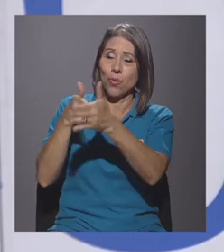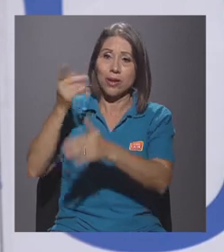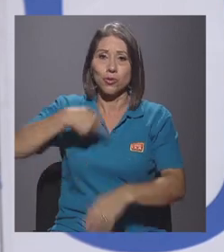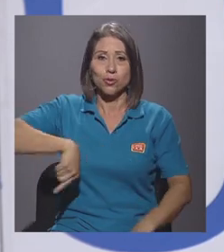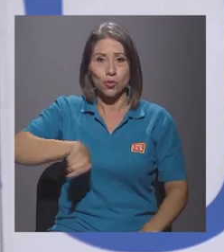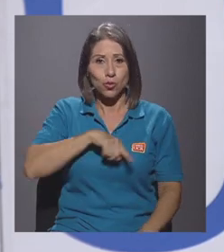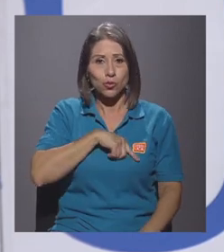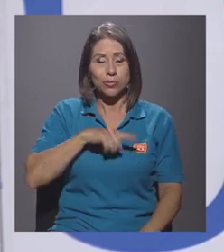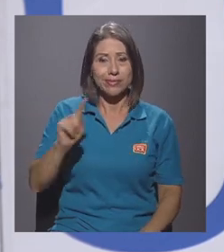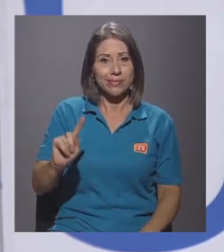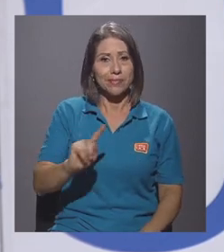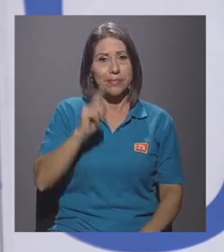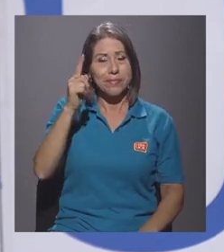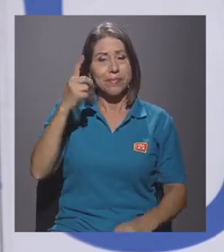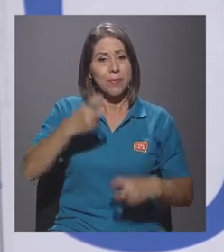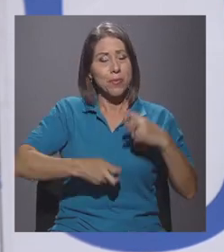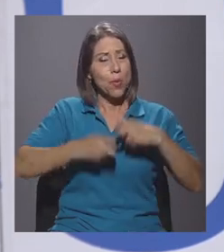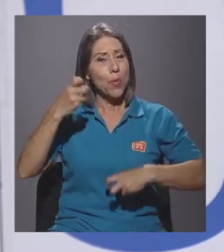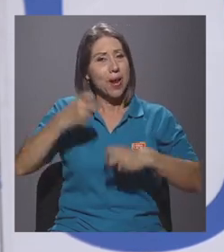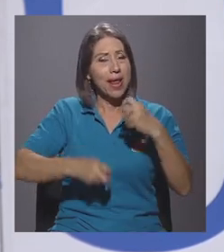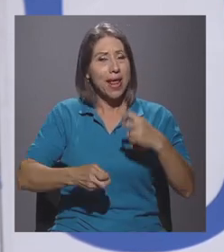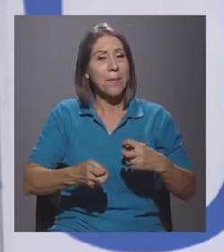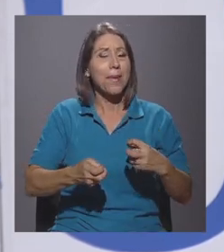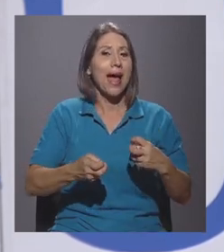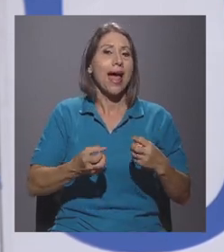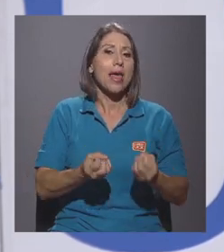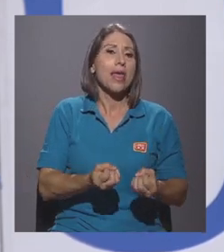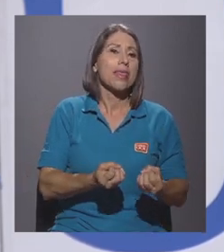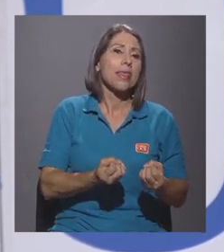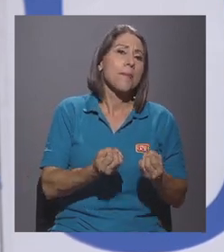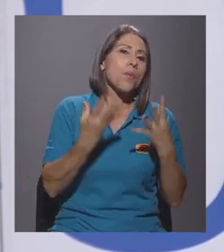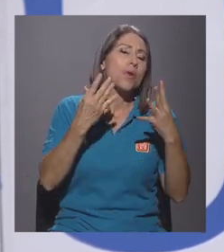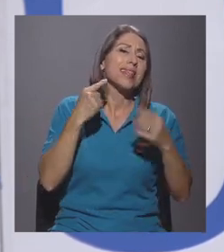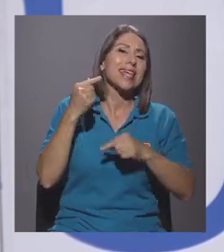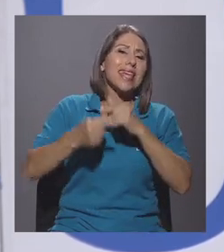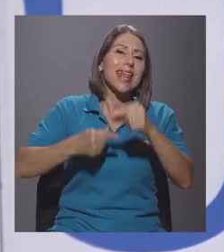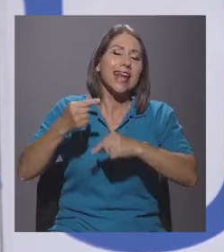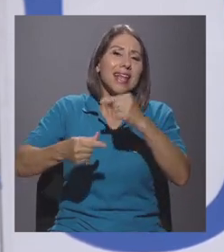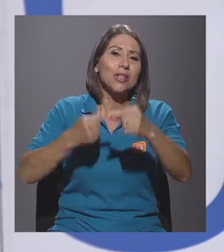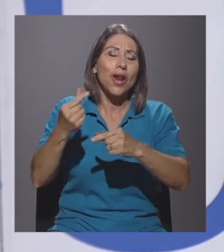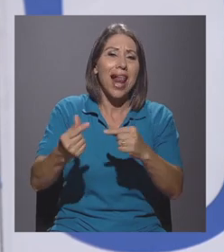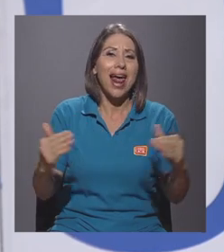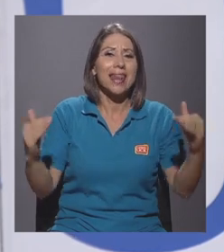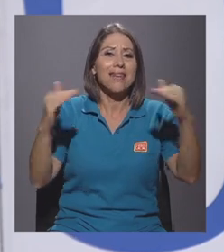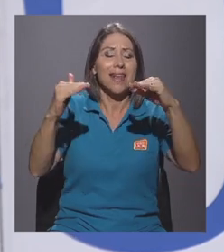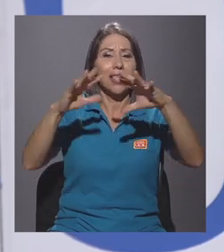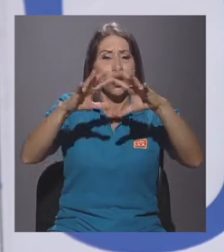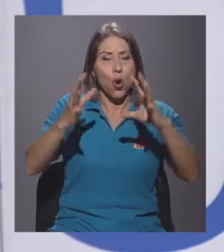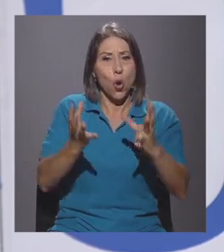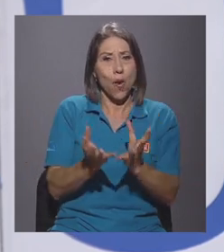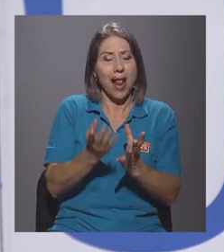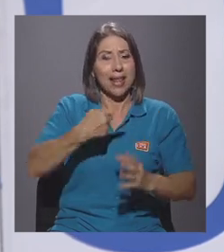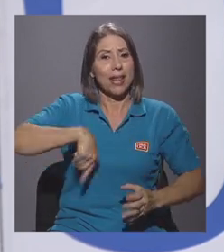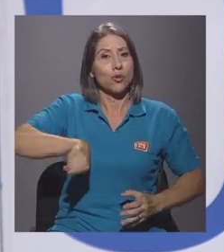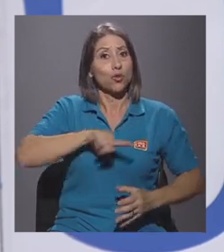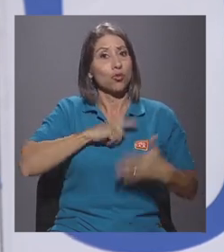problema multigeneracional a nivel global que nos hemos enfrentado.